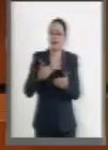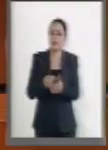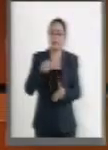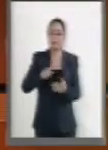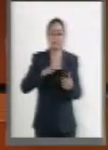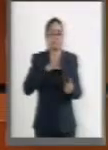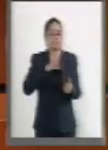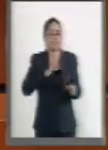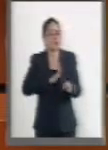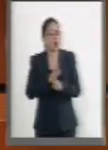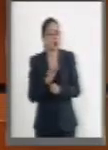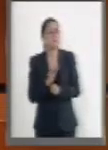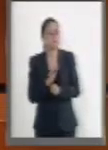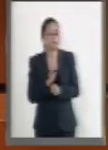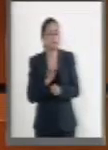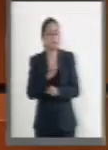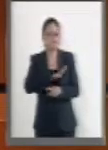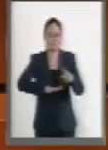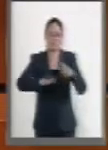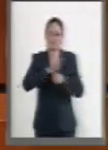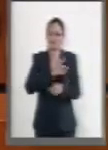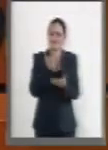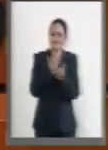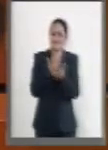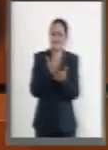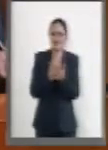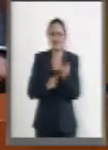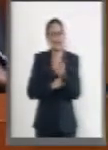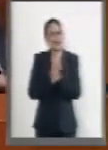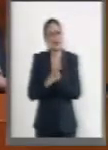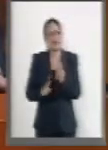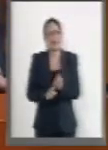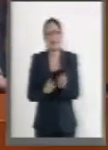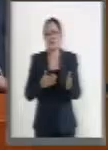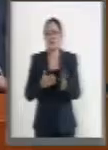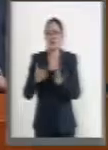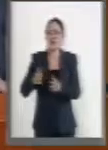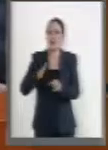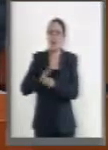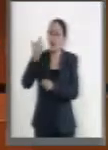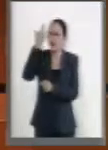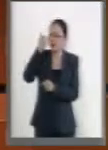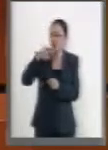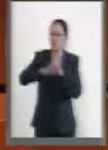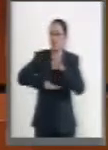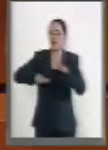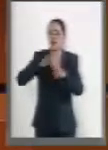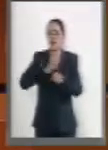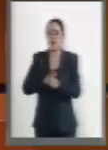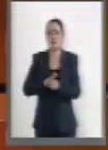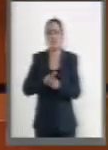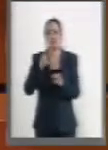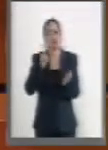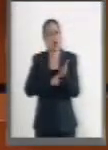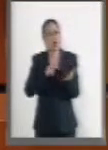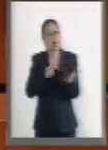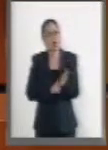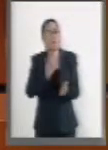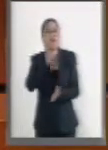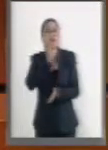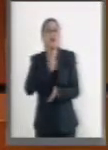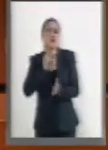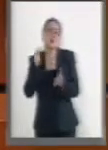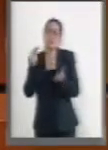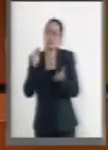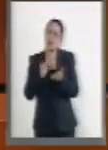hoy una situación económica adversa, motivada en gran medida por la caída de los precios del petróleo,